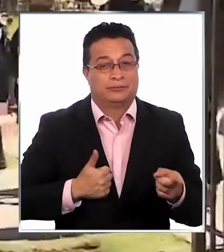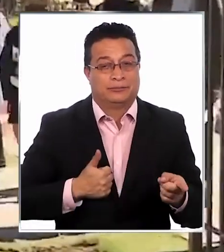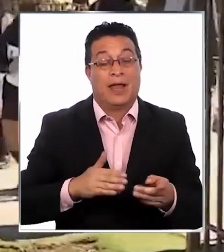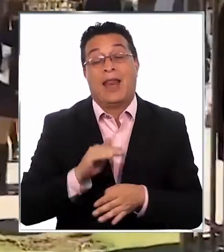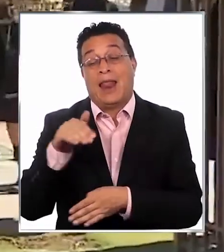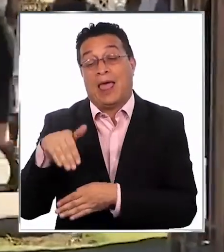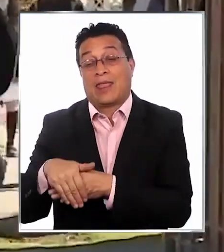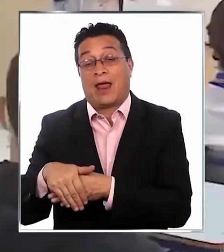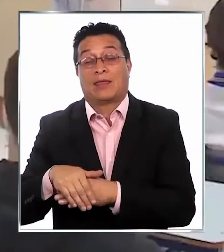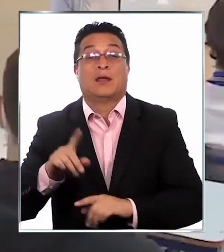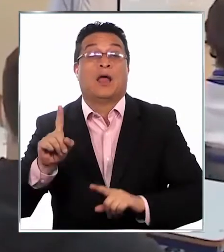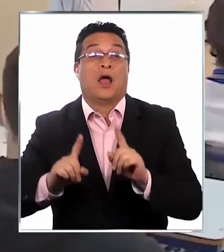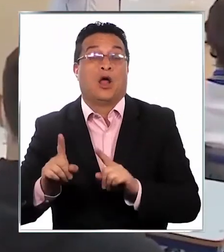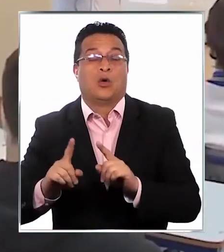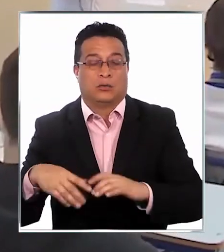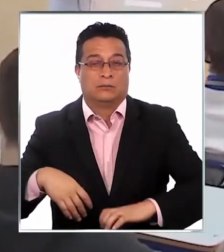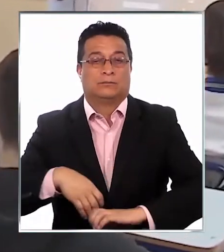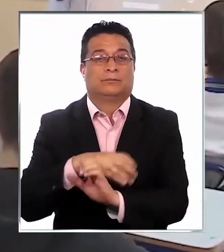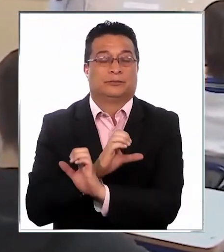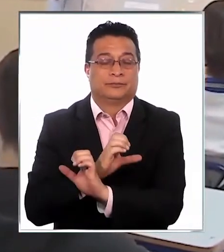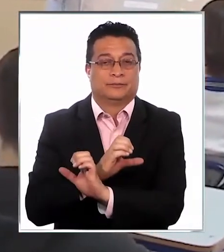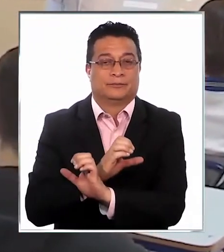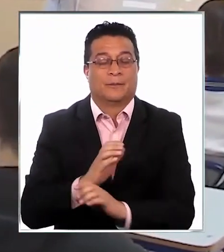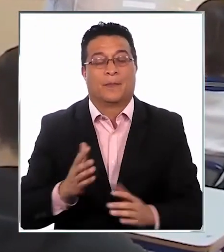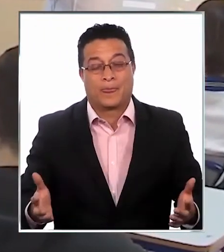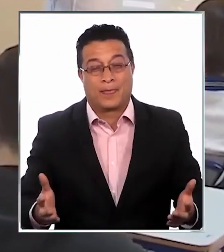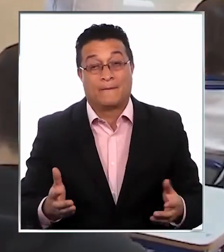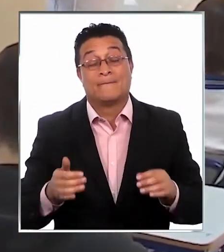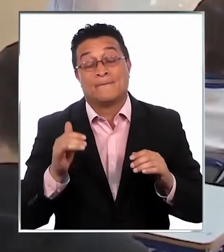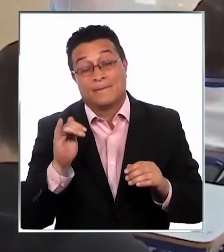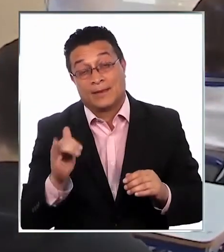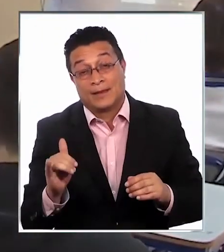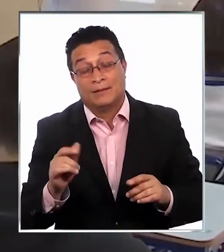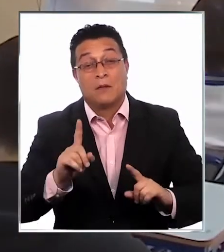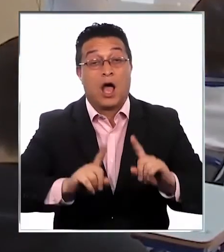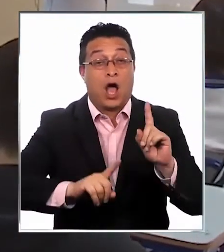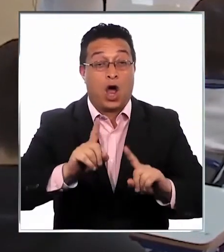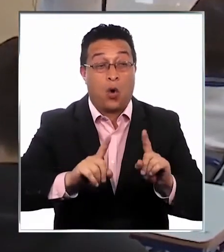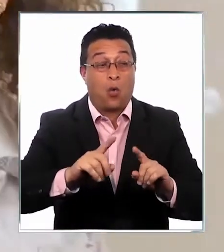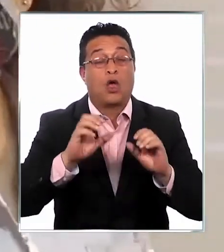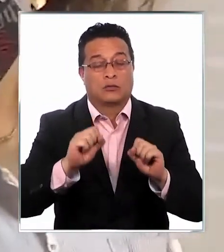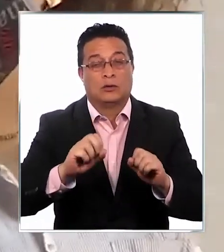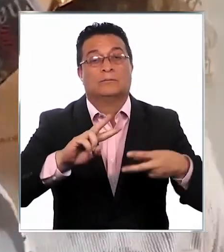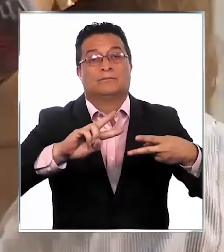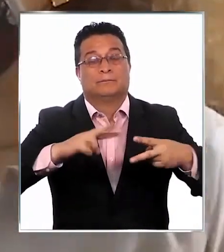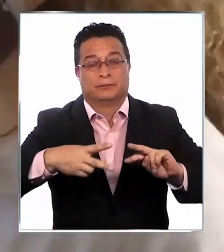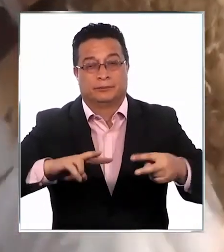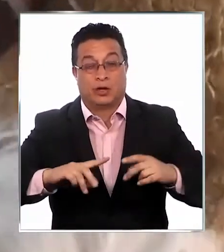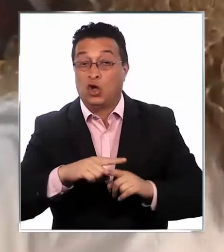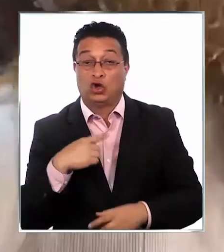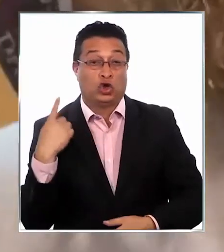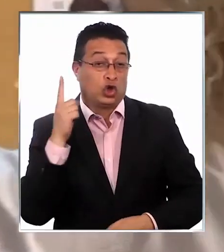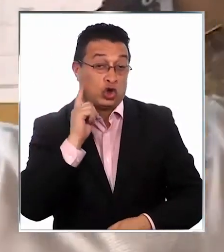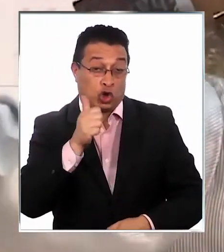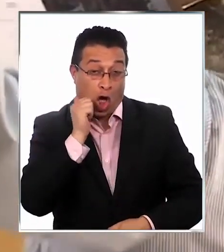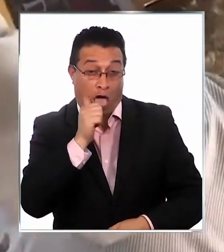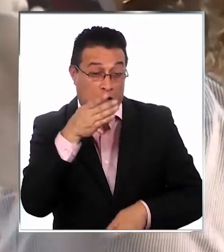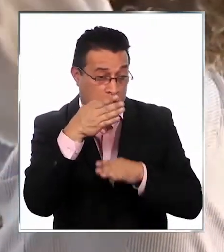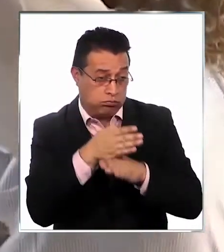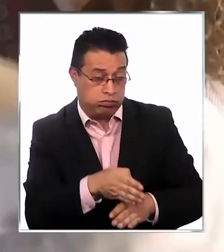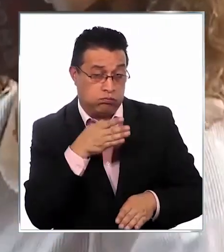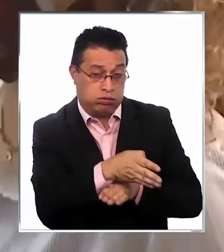con algunas clases online y en algunos casos también van a alternar, no van a ir todos los días seguidos, sino